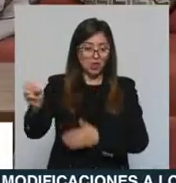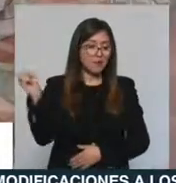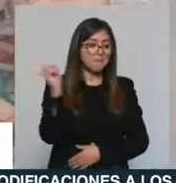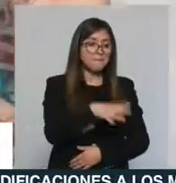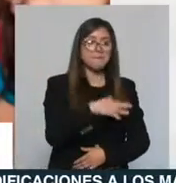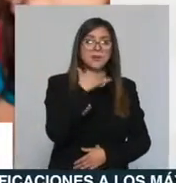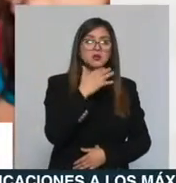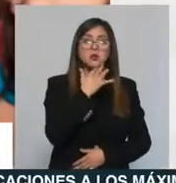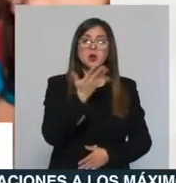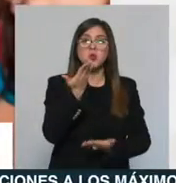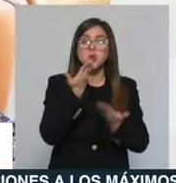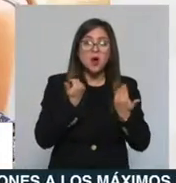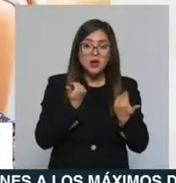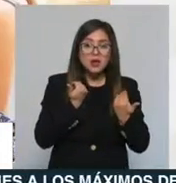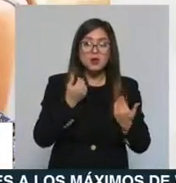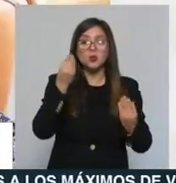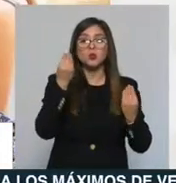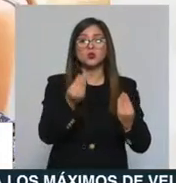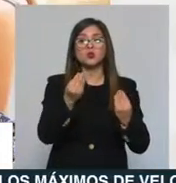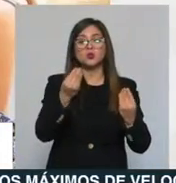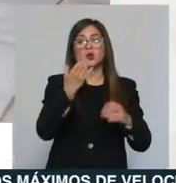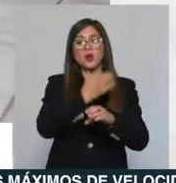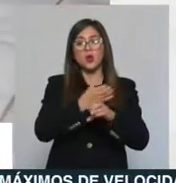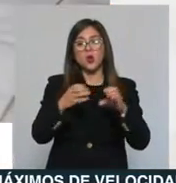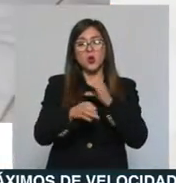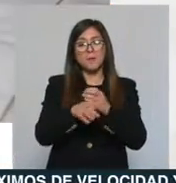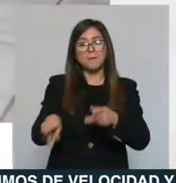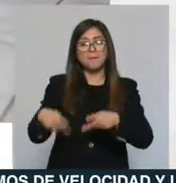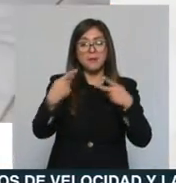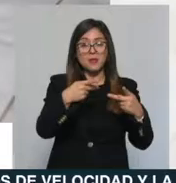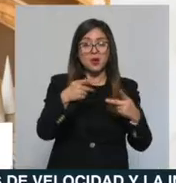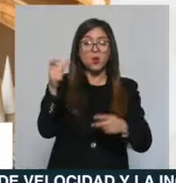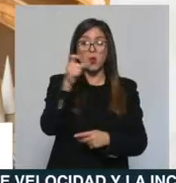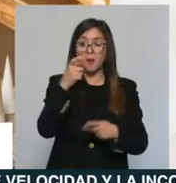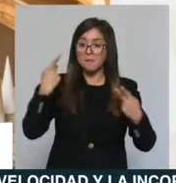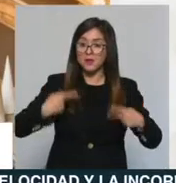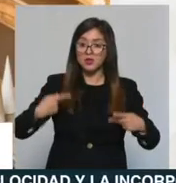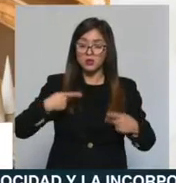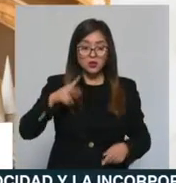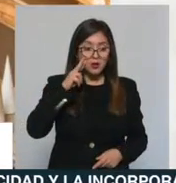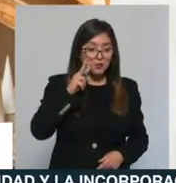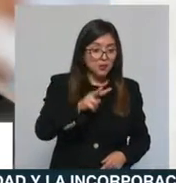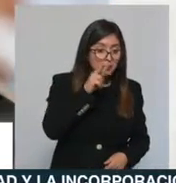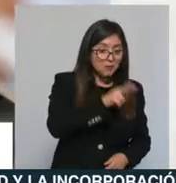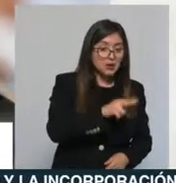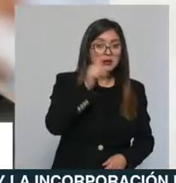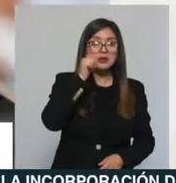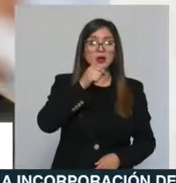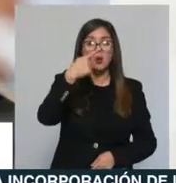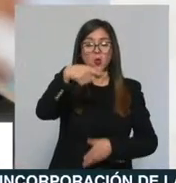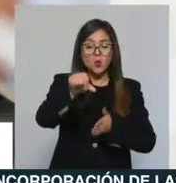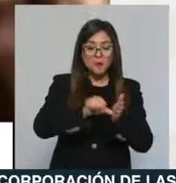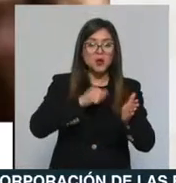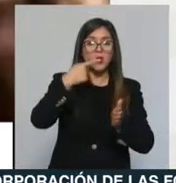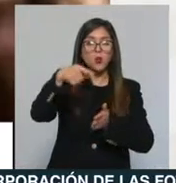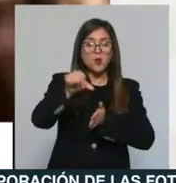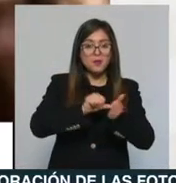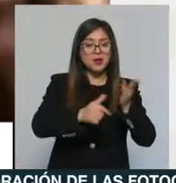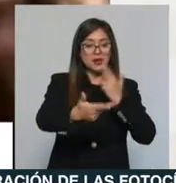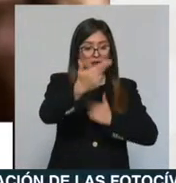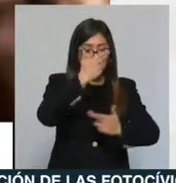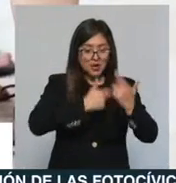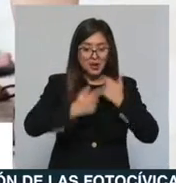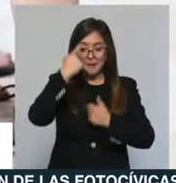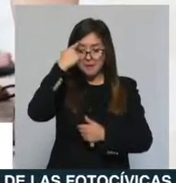¿no? Hay muchos productos así, la gente suele volver cada 30 días precisamente como para renovar